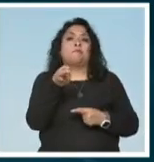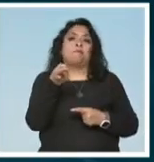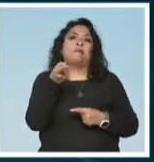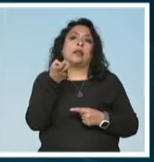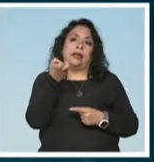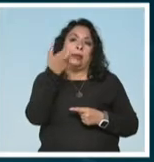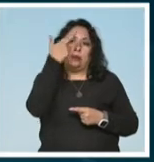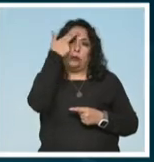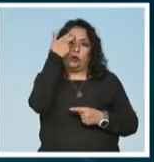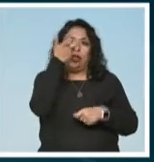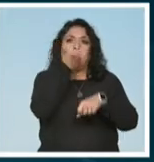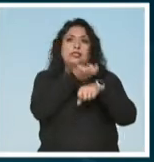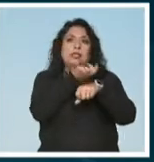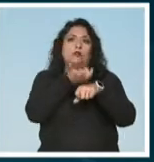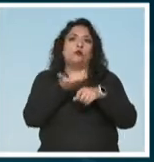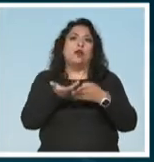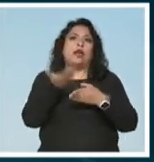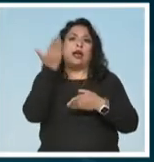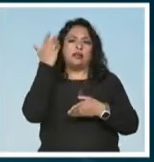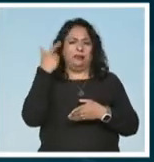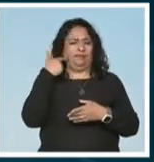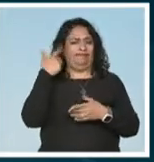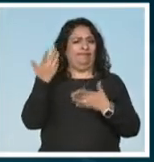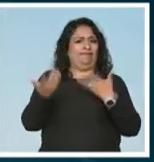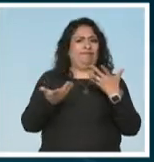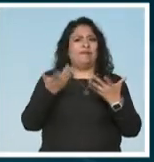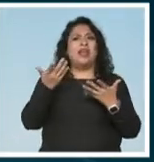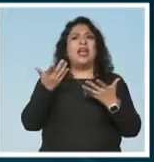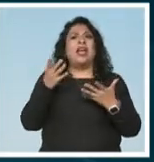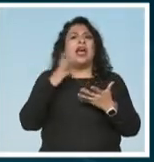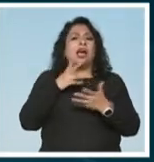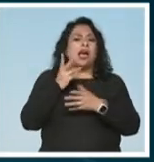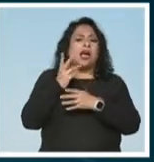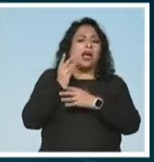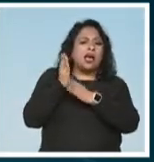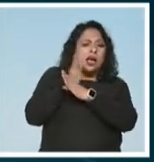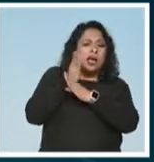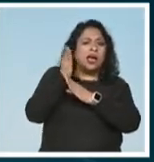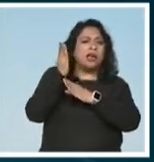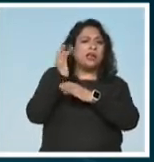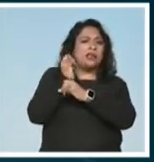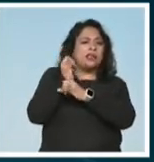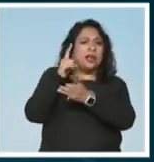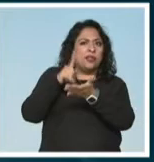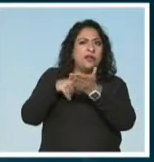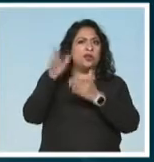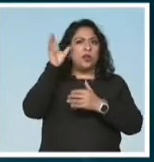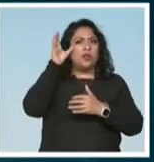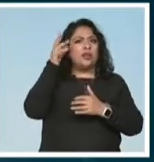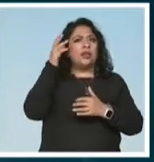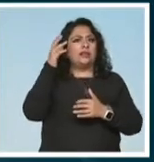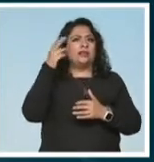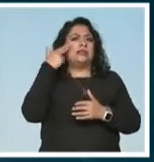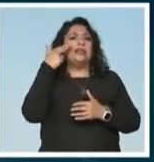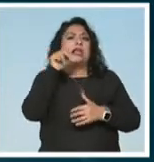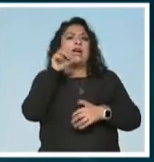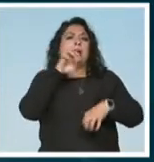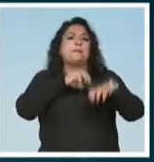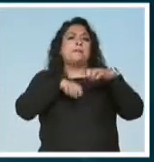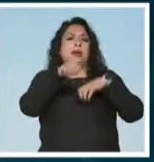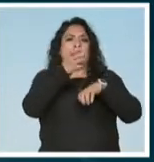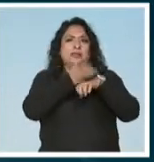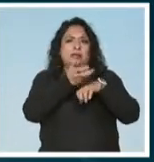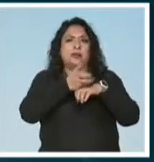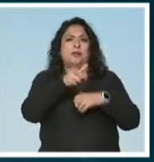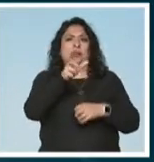cual también los Estados Unidos en el pasado han cuestionado mucho el ciberespionaje que China ha desarrollado en empresas estadounidenses. Xi